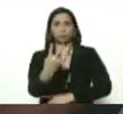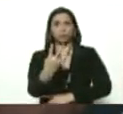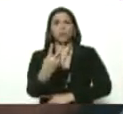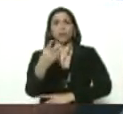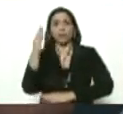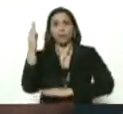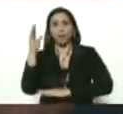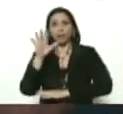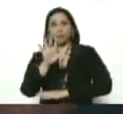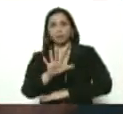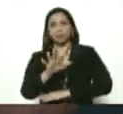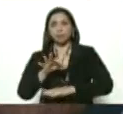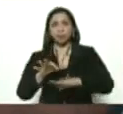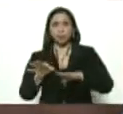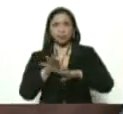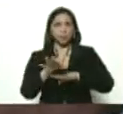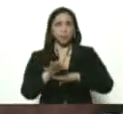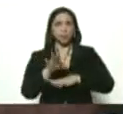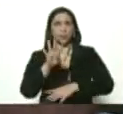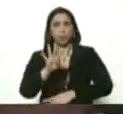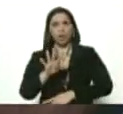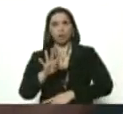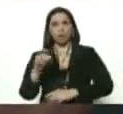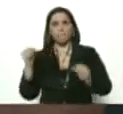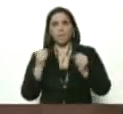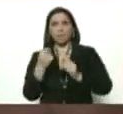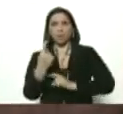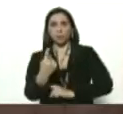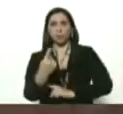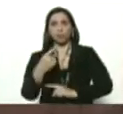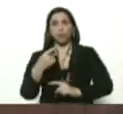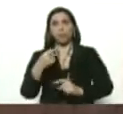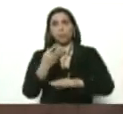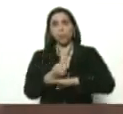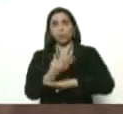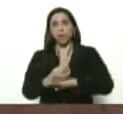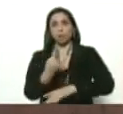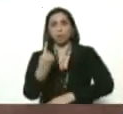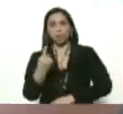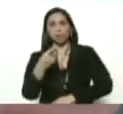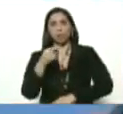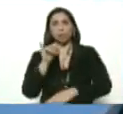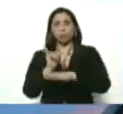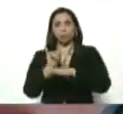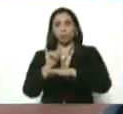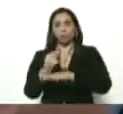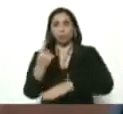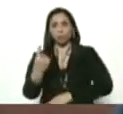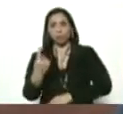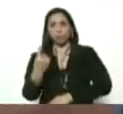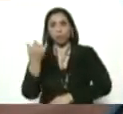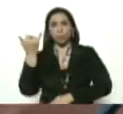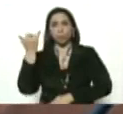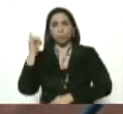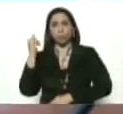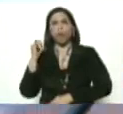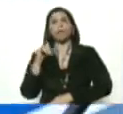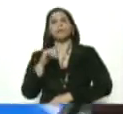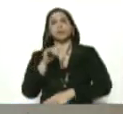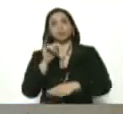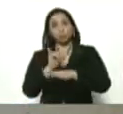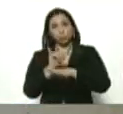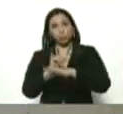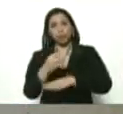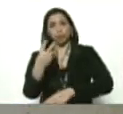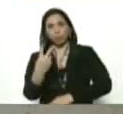5 los roques 4 mérida 1 moragas 1 sucre 1 y yaracuy perdon sucre 2 y a la